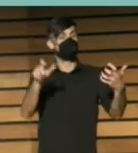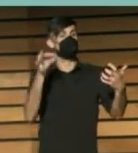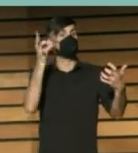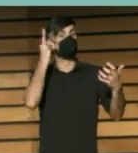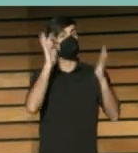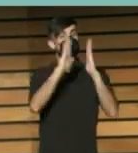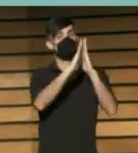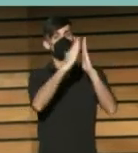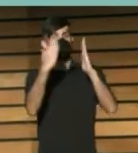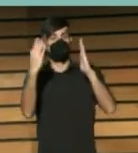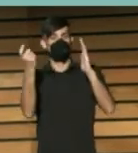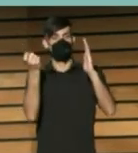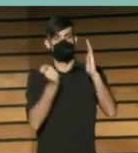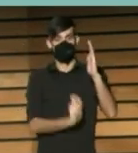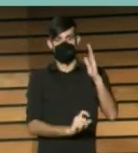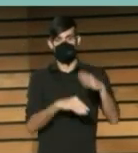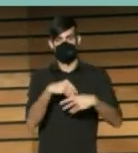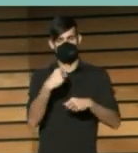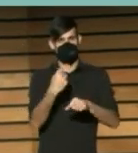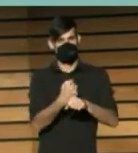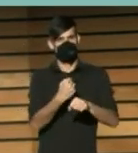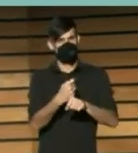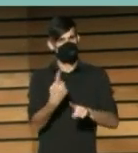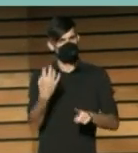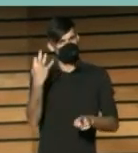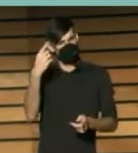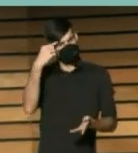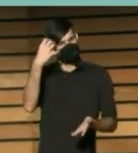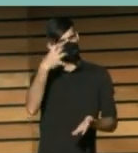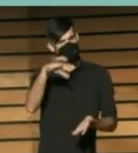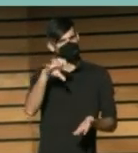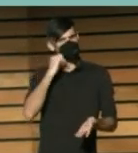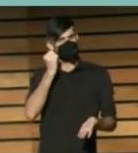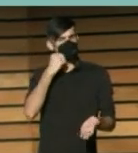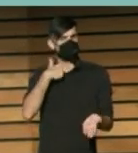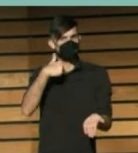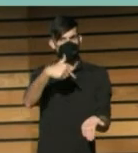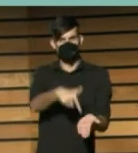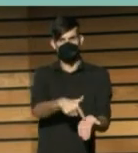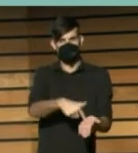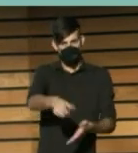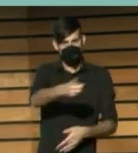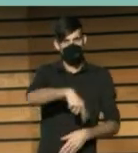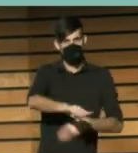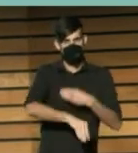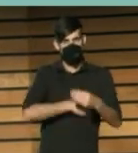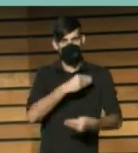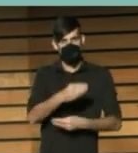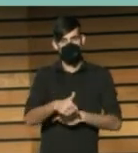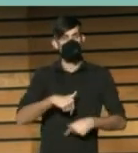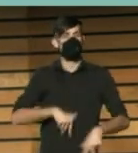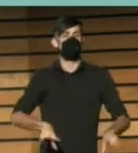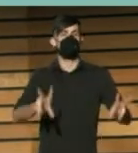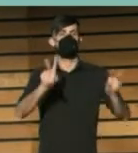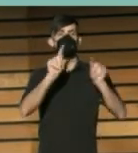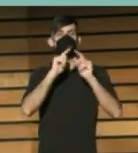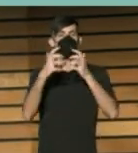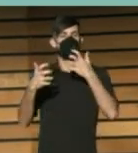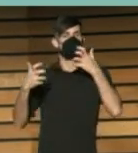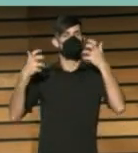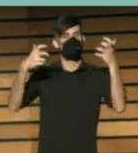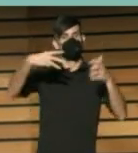que creo que hay que reivindicar, creo que lo hacéis vosotros y que yo hoy pues voy a terminar con una frase suya, que es